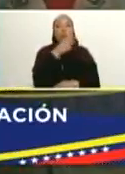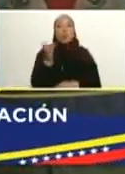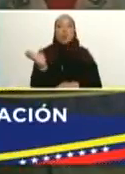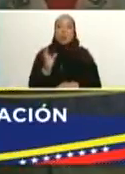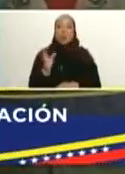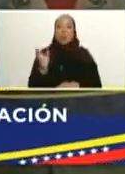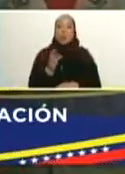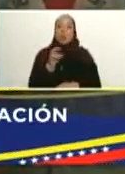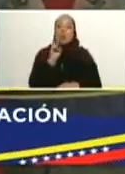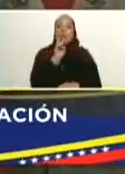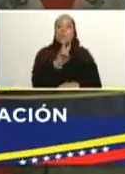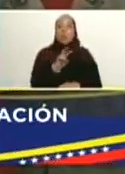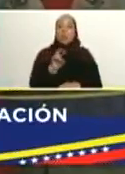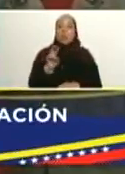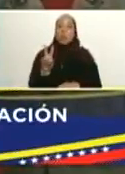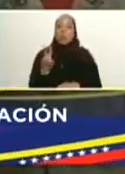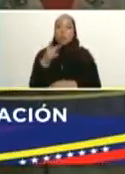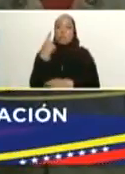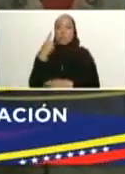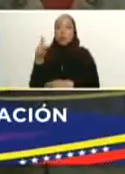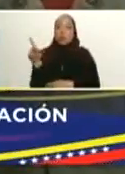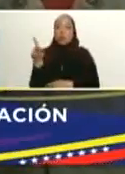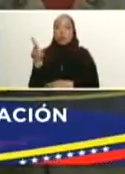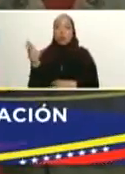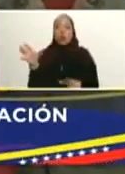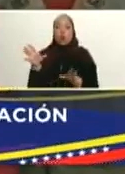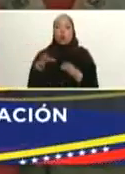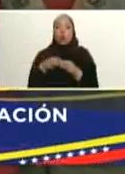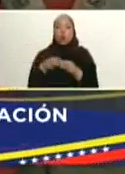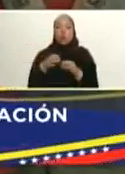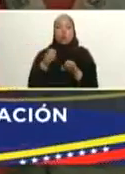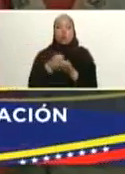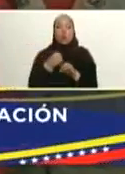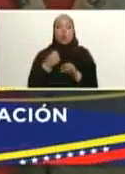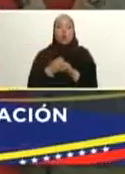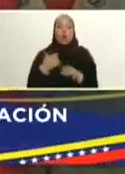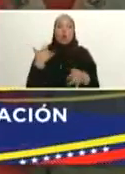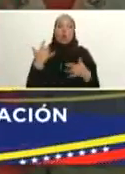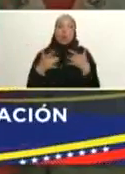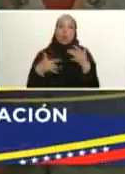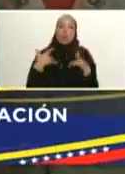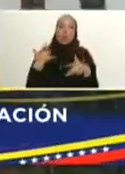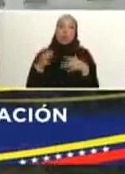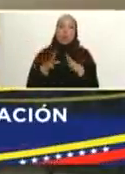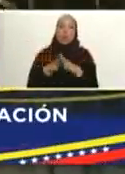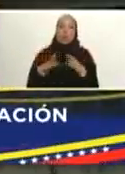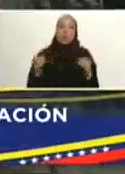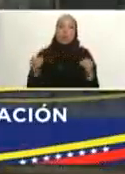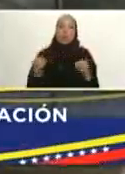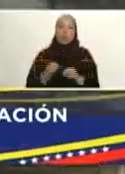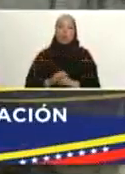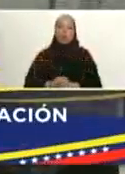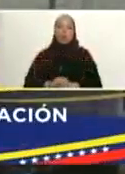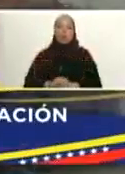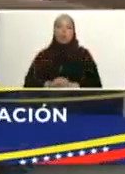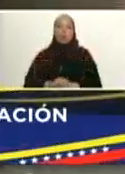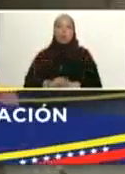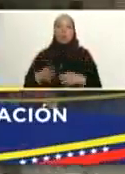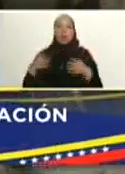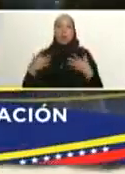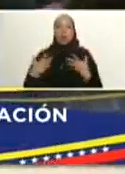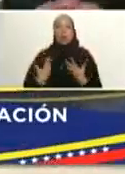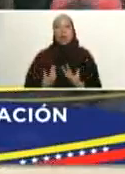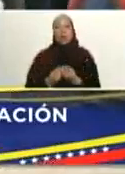en las 22 parroquias, aquí con las bricomiles en acción, con todos los que la